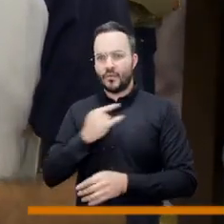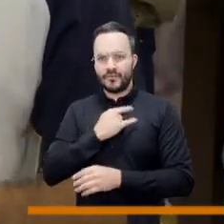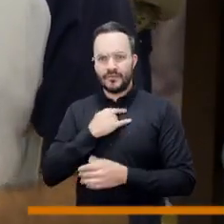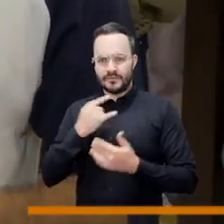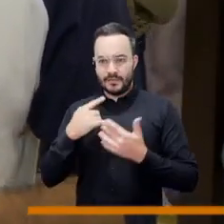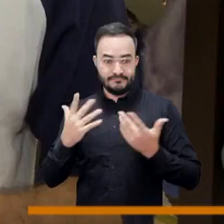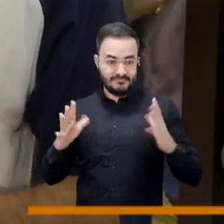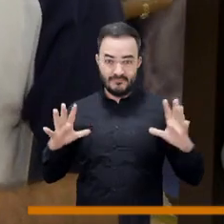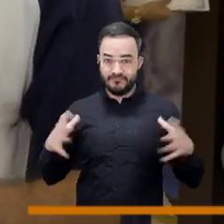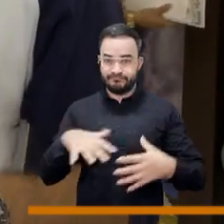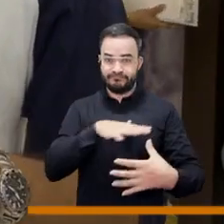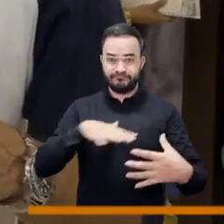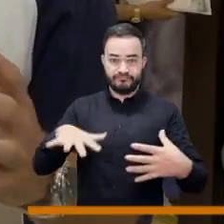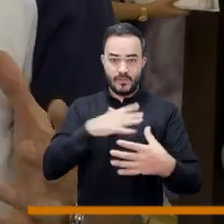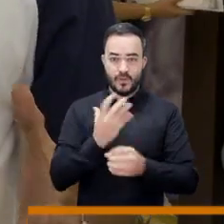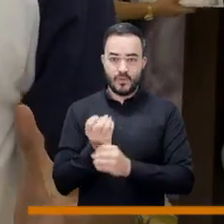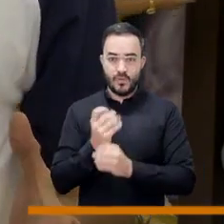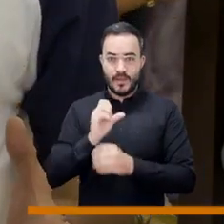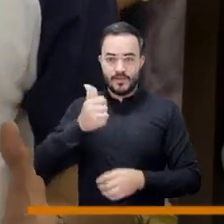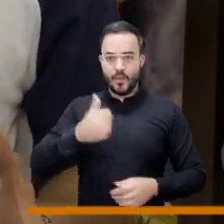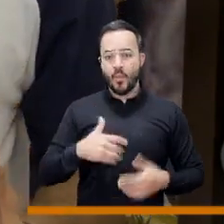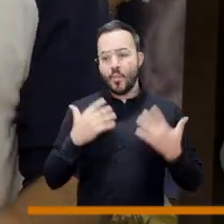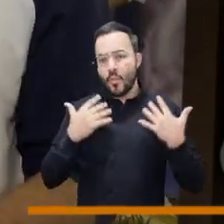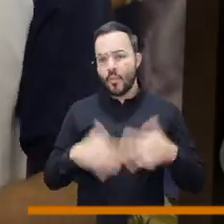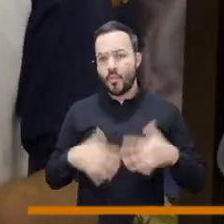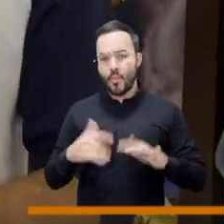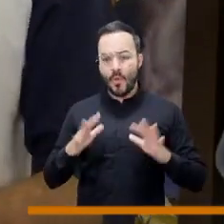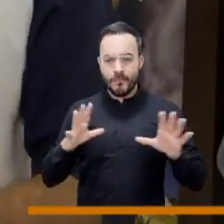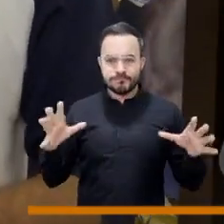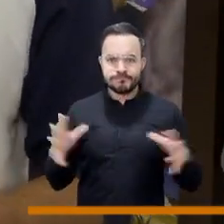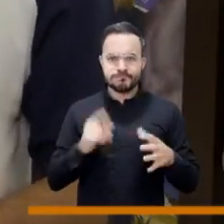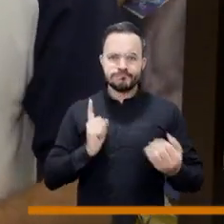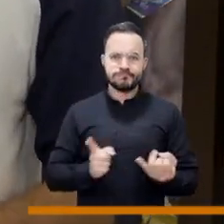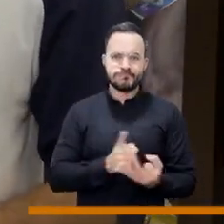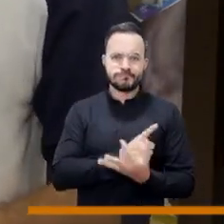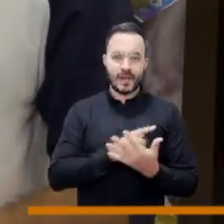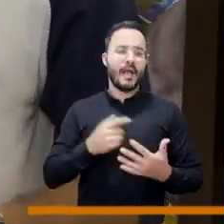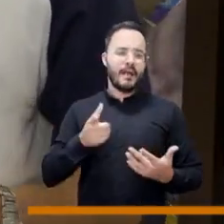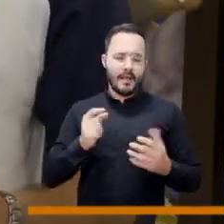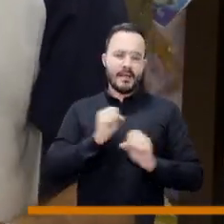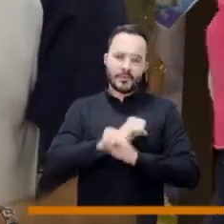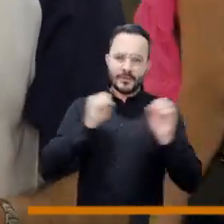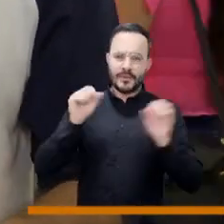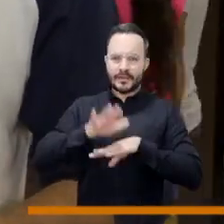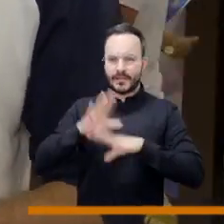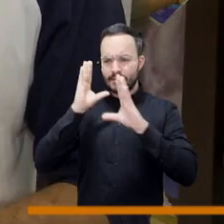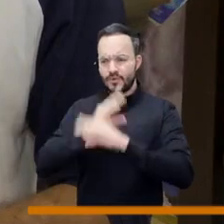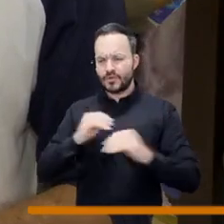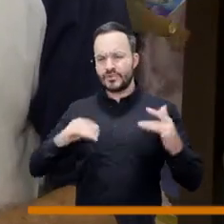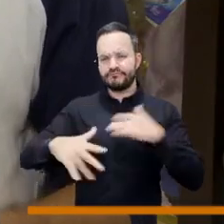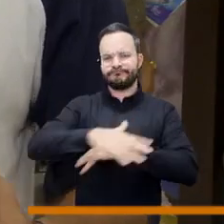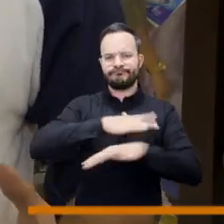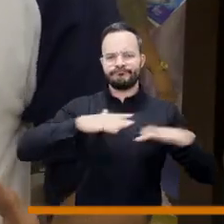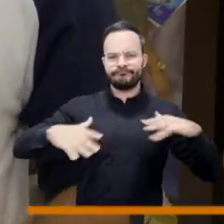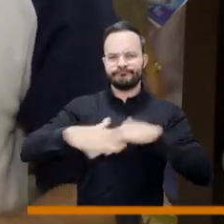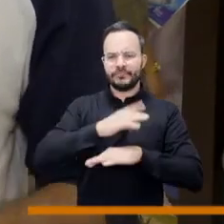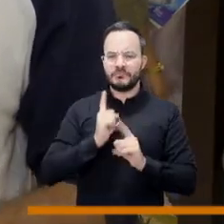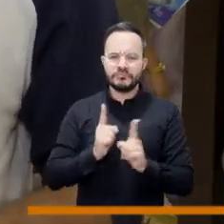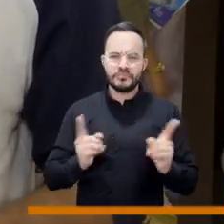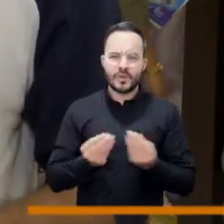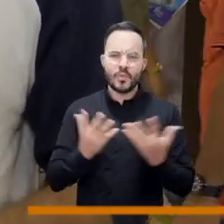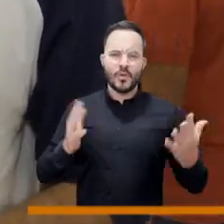pregrados, posgrados. Es una comuna que congrega a mañana, tarde y noche cerca